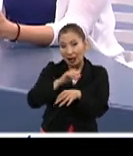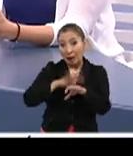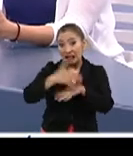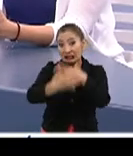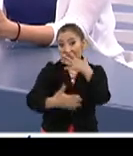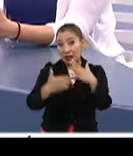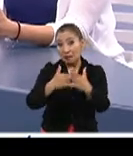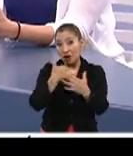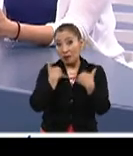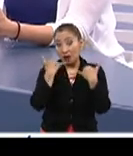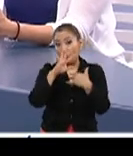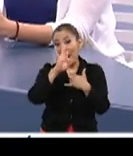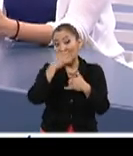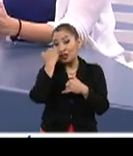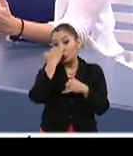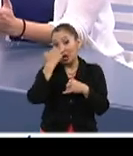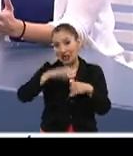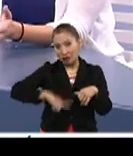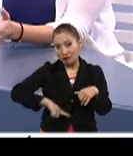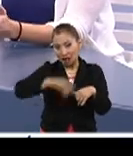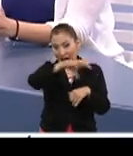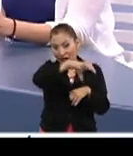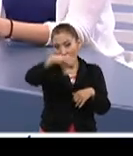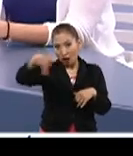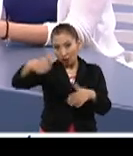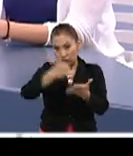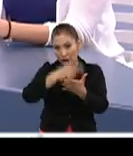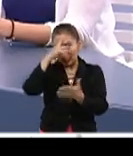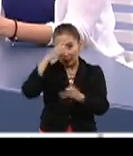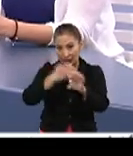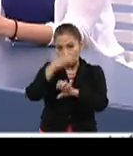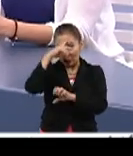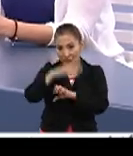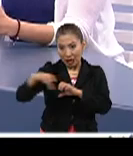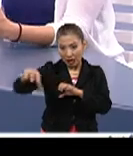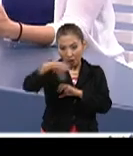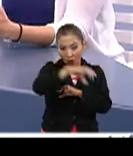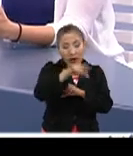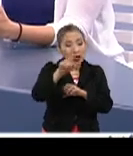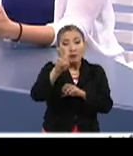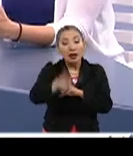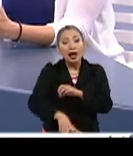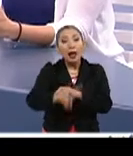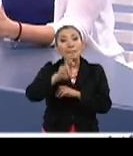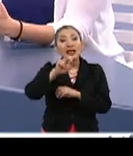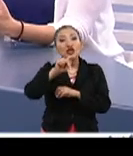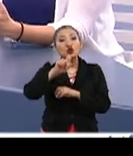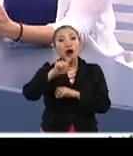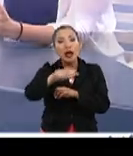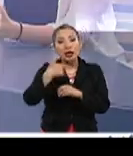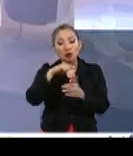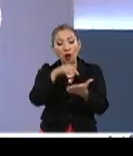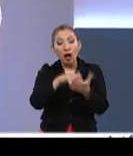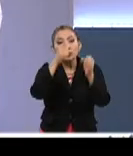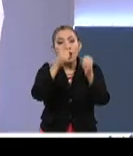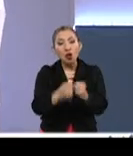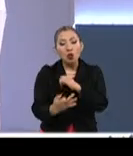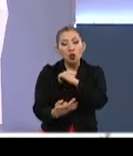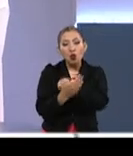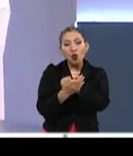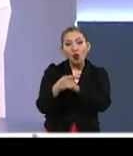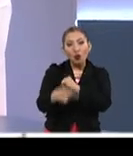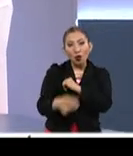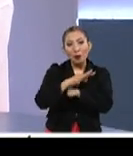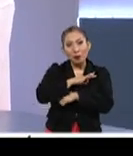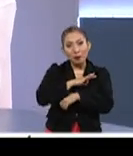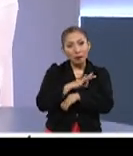más de 15.000 en 40 escuelas públicas de la Ciudad de México y del Estado de México, es que la realidad virtual les va a dar un espacio seguro a través del cual